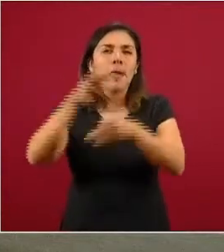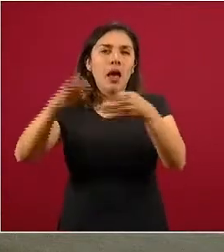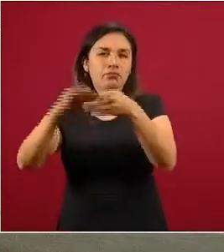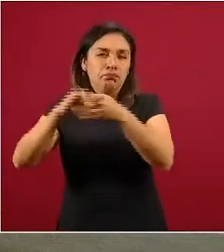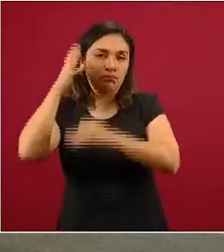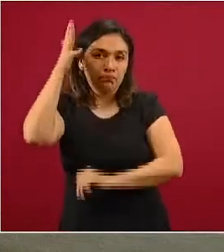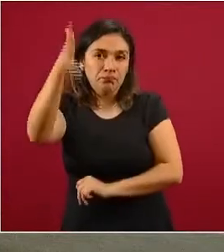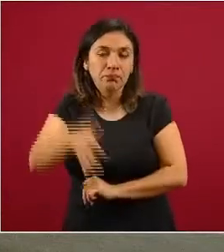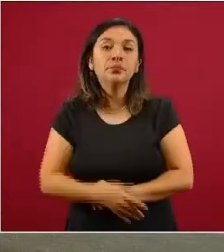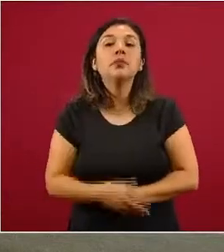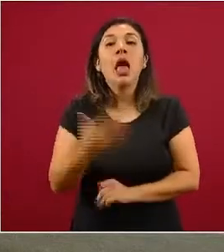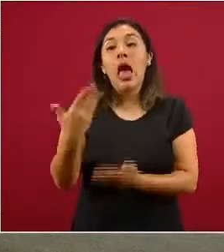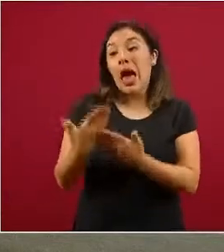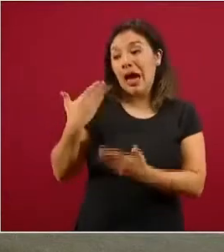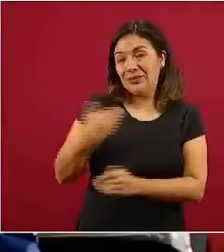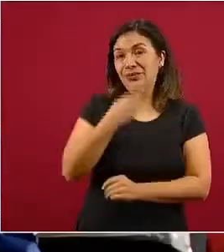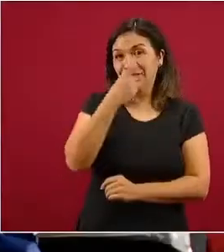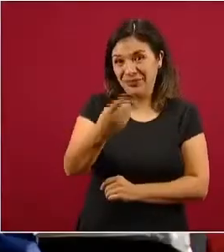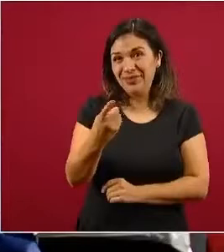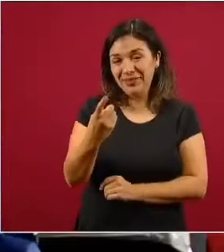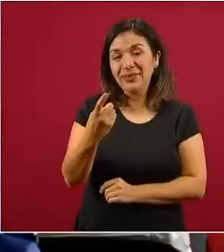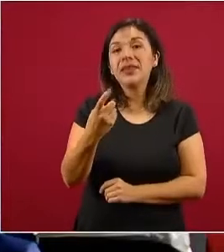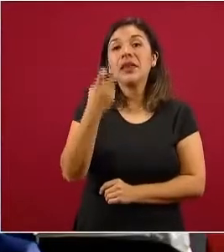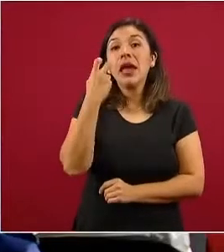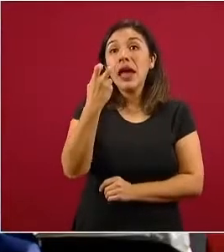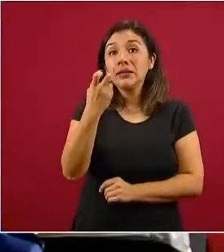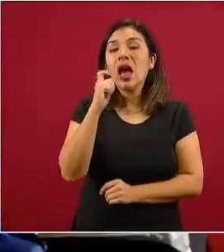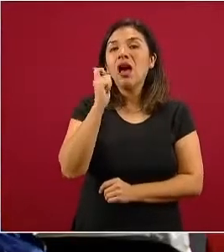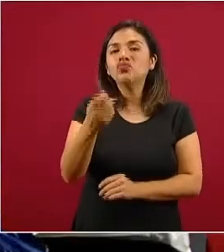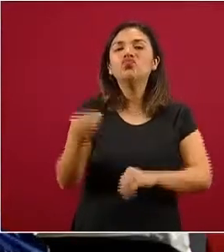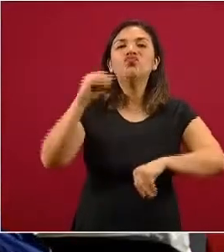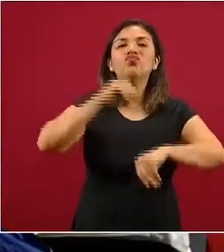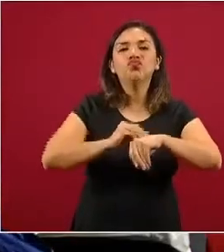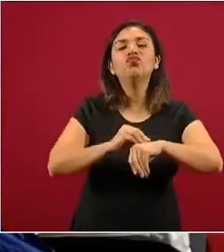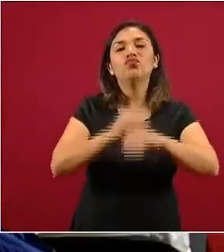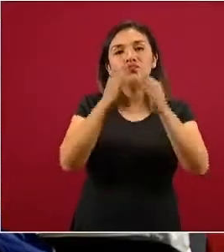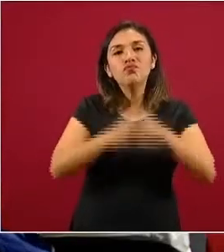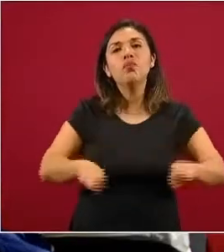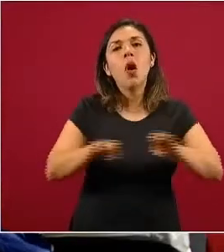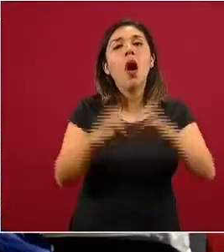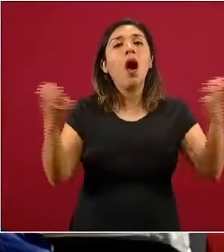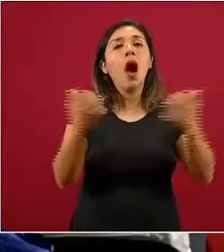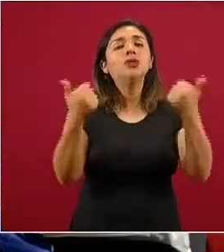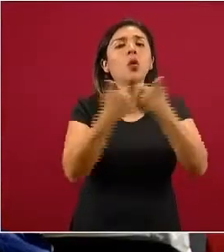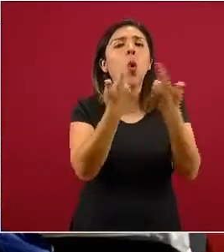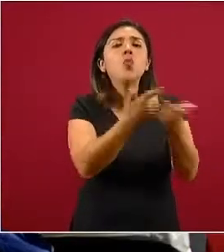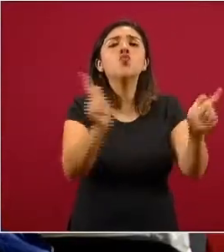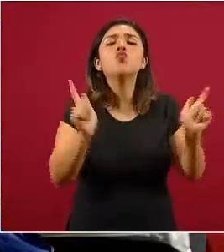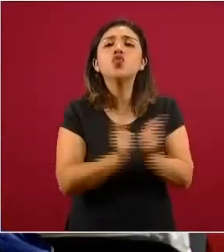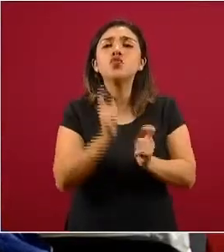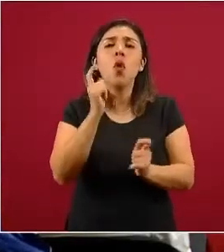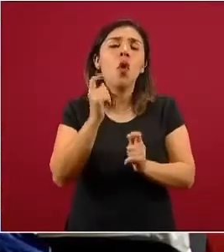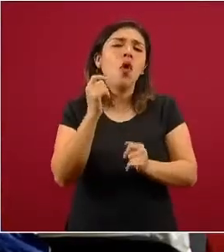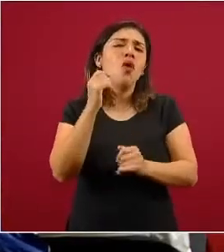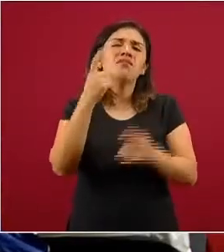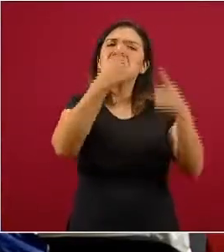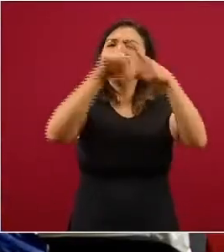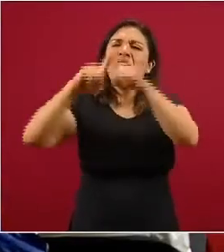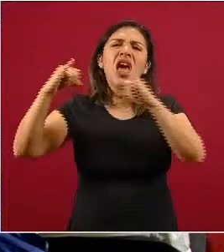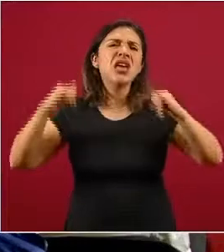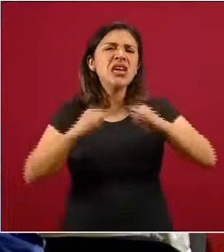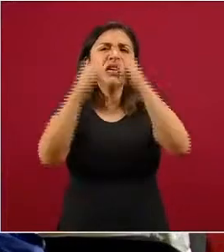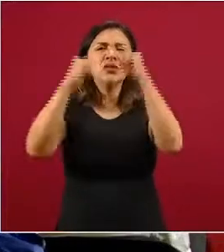presentamos el primer análisis de exceso de mortalidad a nivel nacional, y en aquella ocasión también